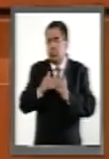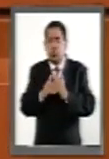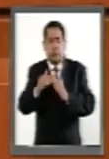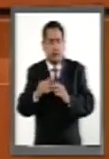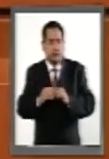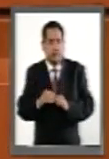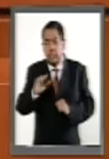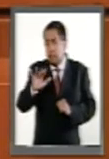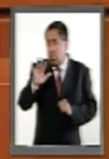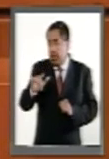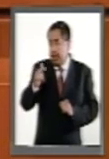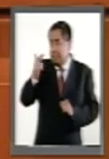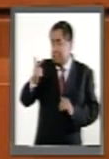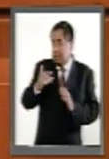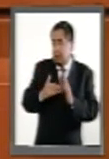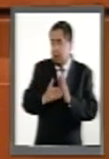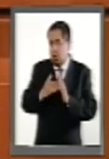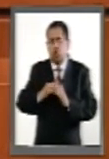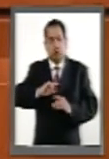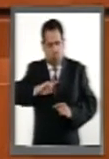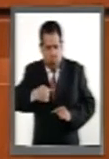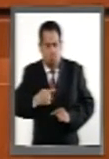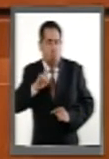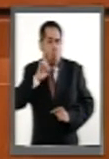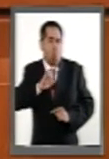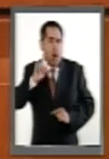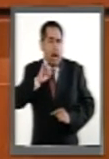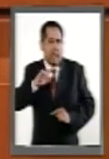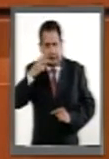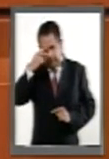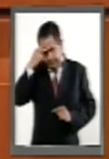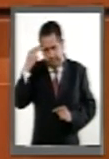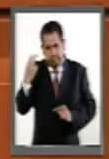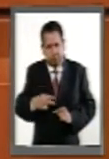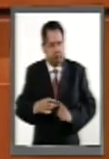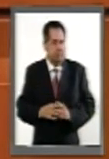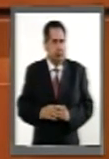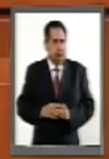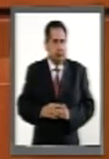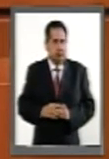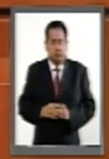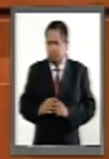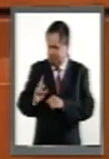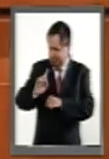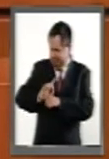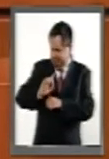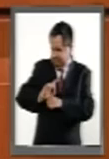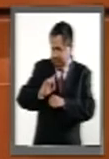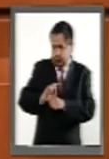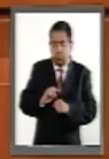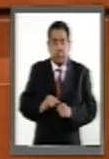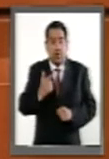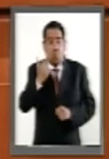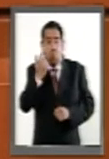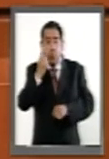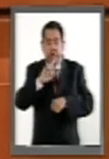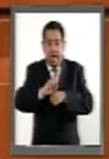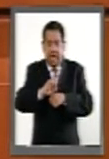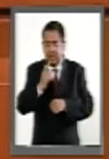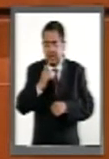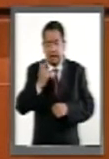millones somos mexicanas, de las cuales todos los días 7 son asesinadas